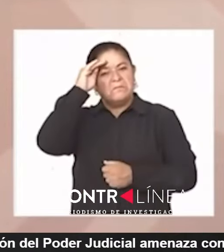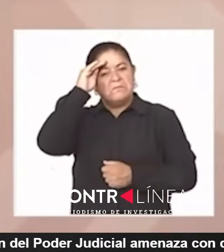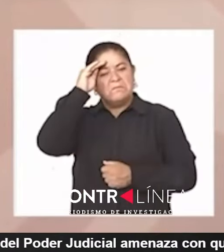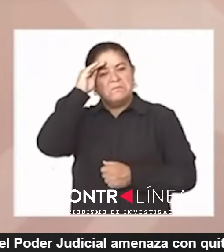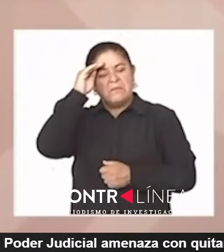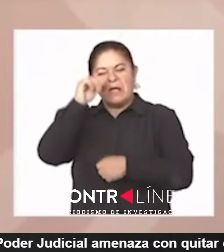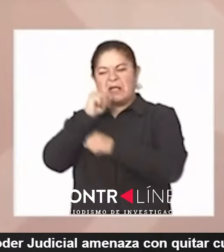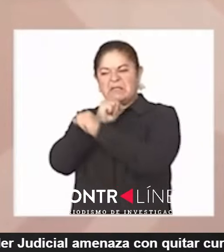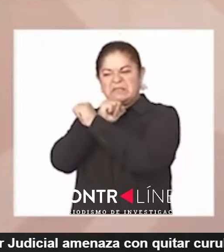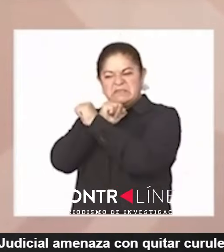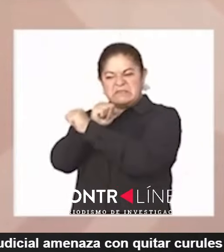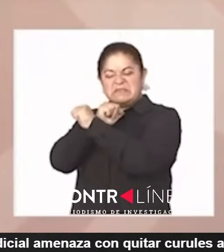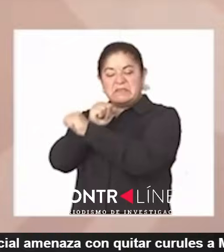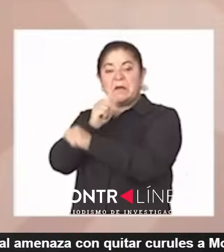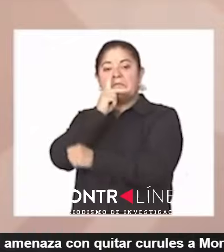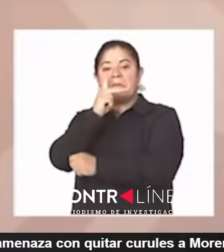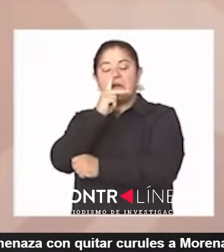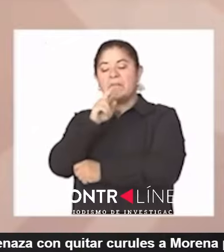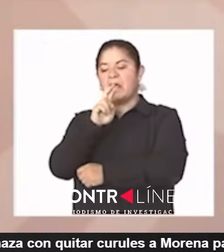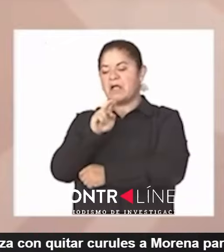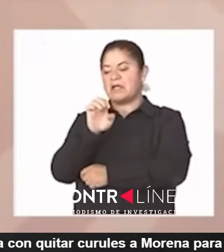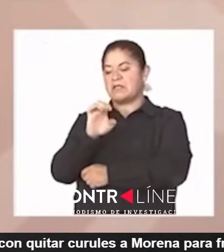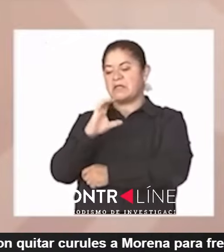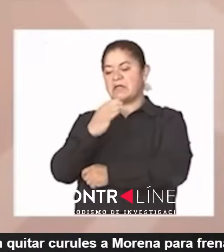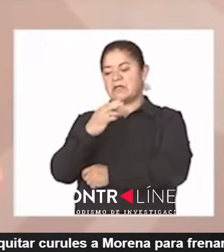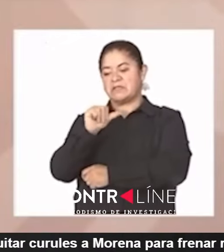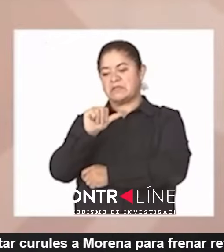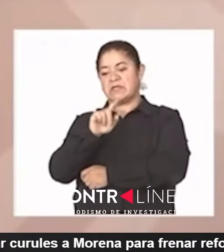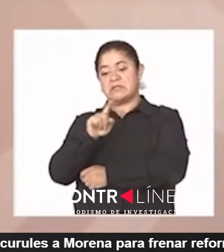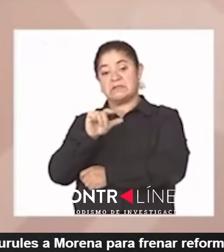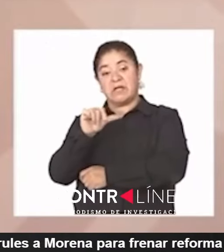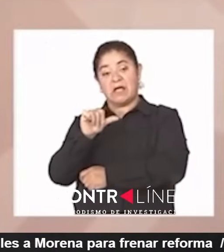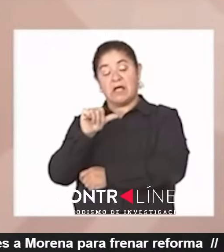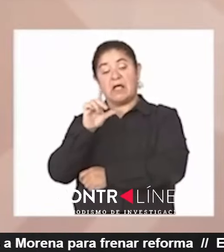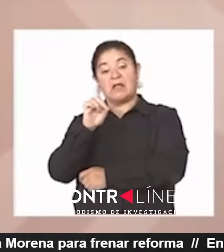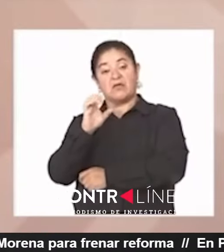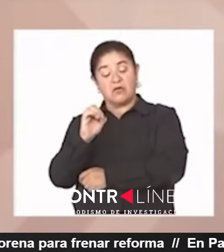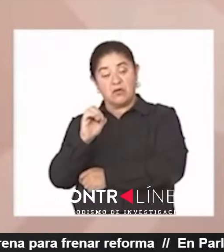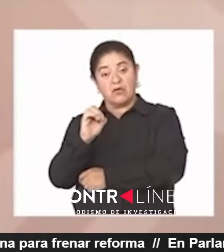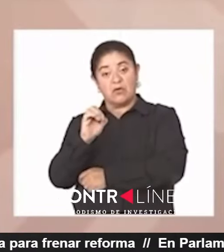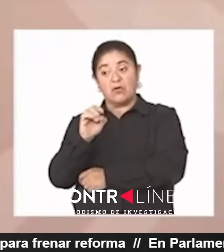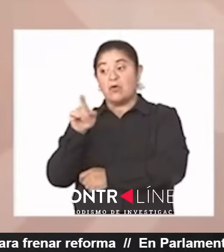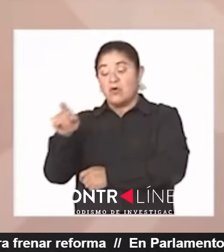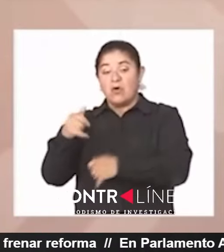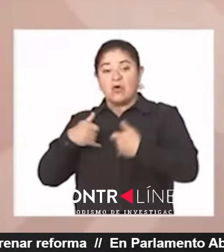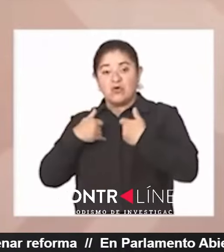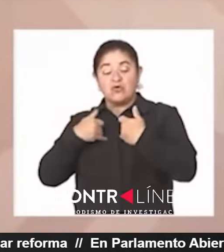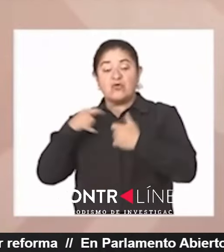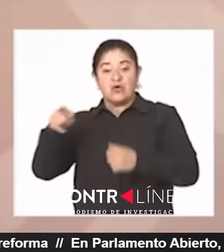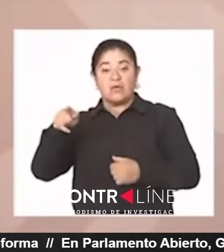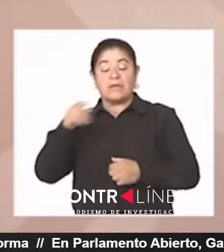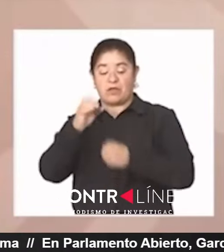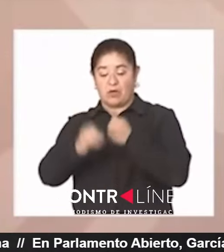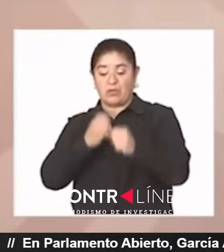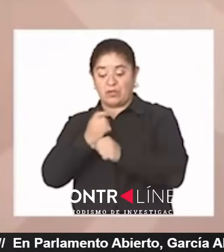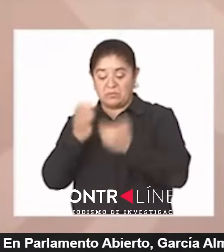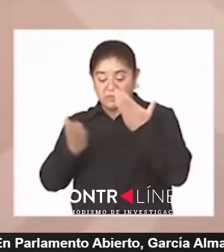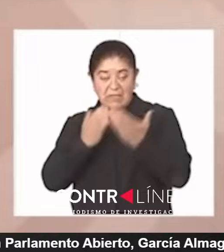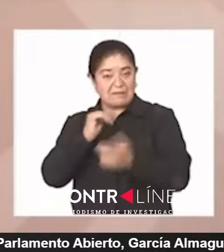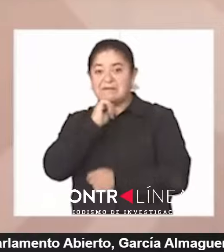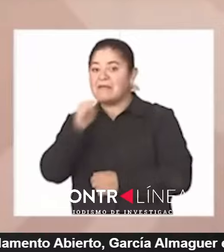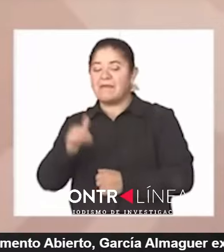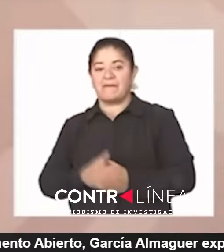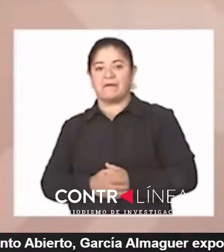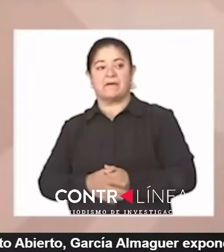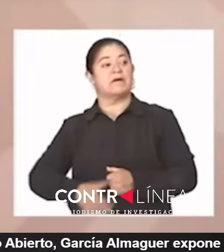rechazado para un joven que no le da la oportunidad de seguir estudiando, rechazado por la